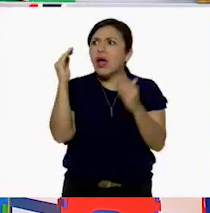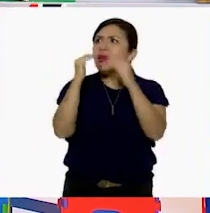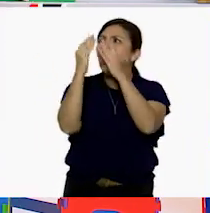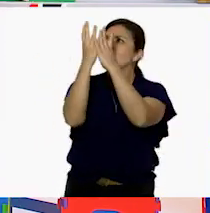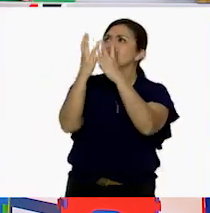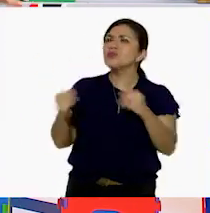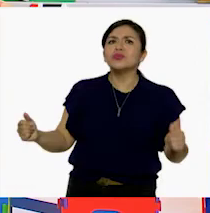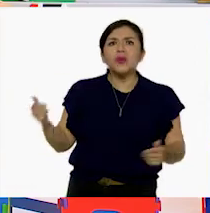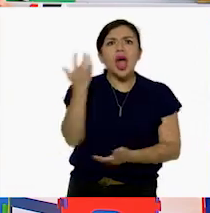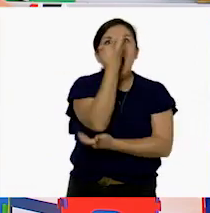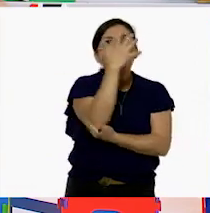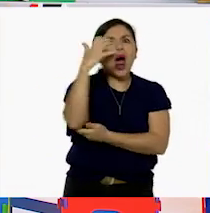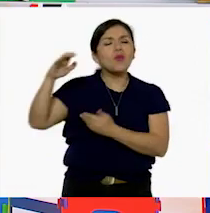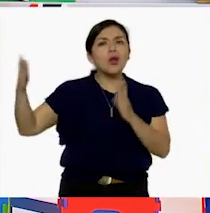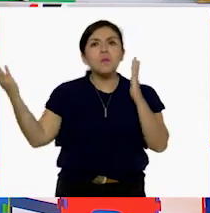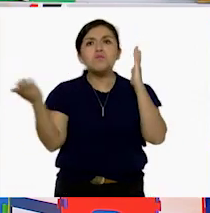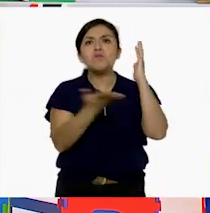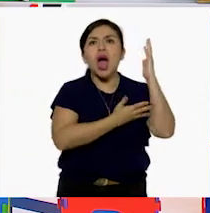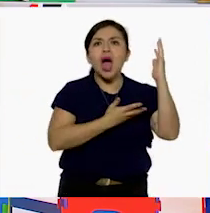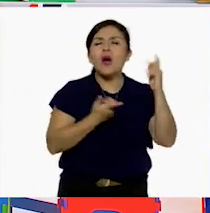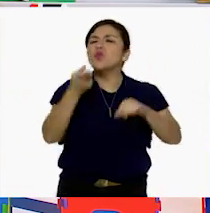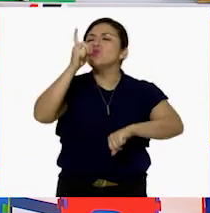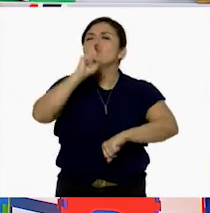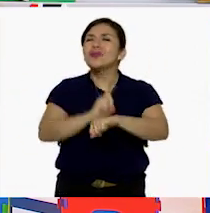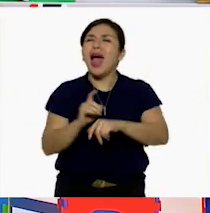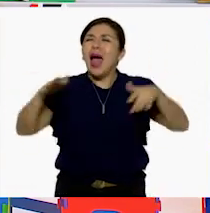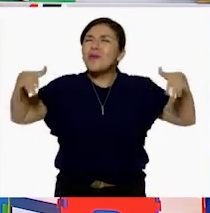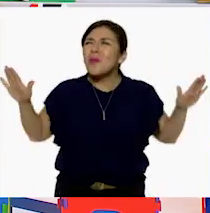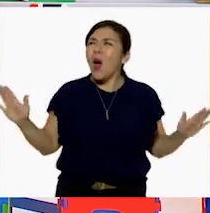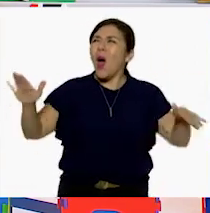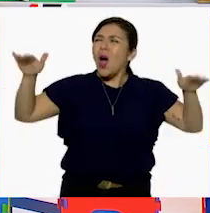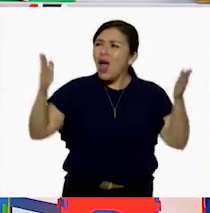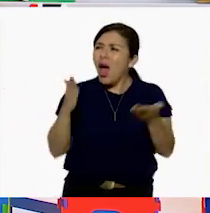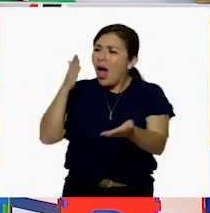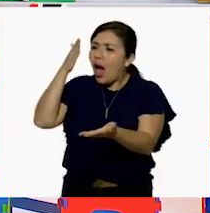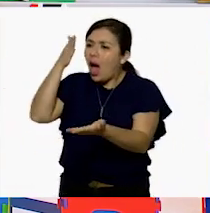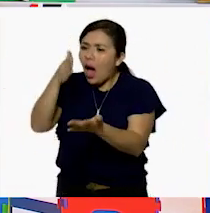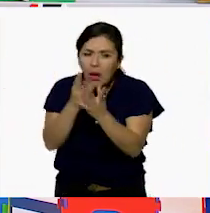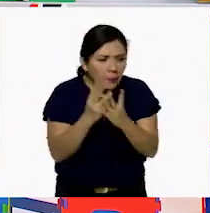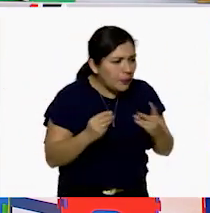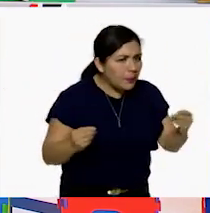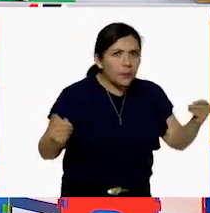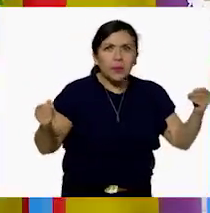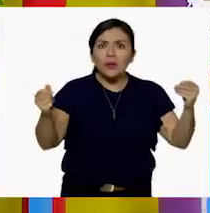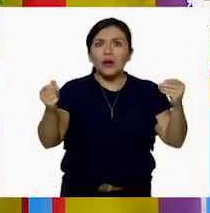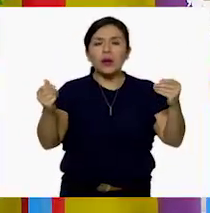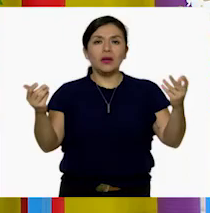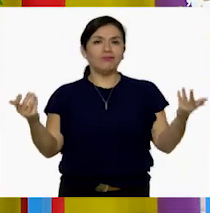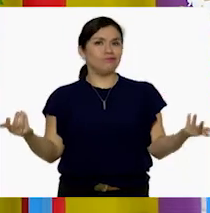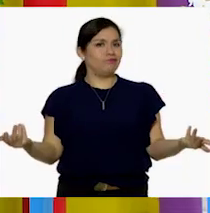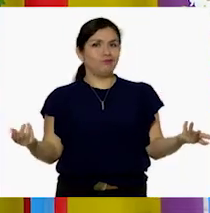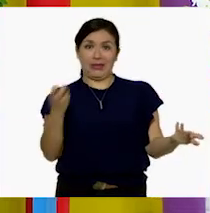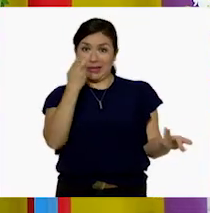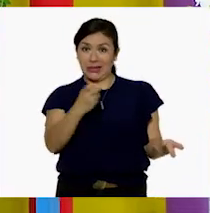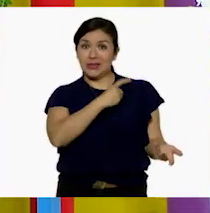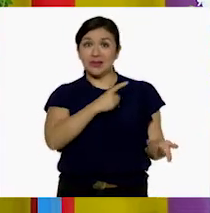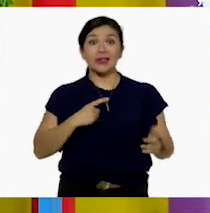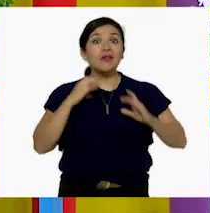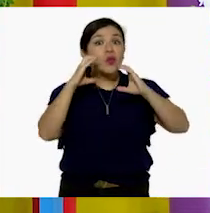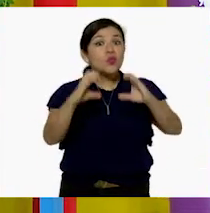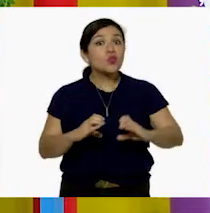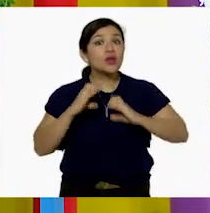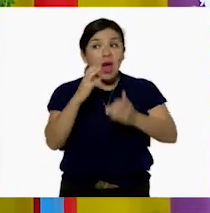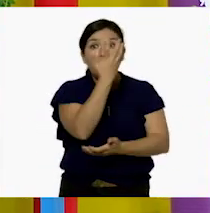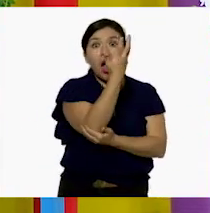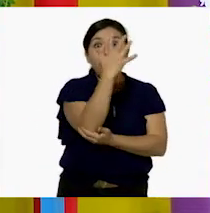se quede sin lugar donde vivir, que llegue un día y que no tenga dónde pasar una noche. No, por eso tenemos que conservar los